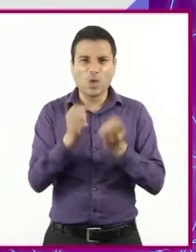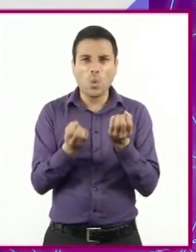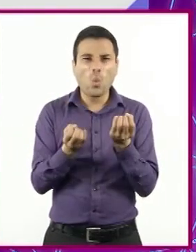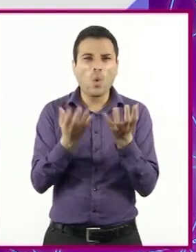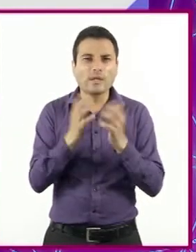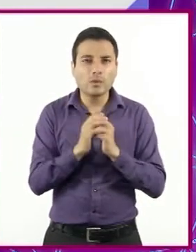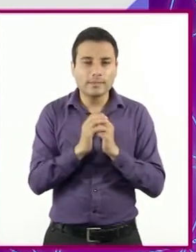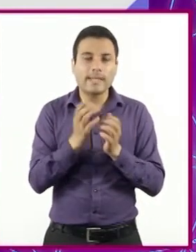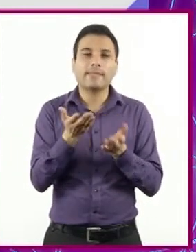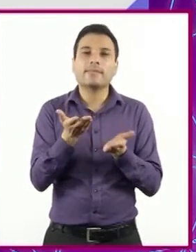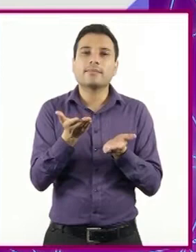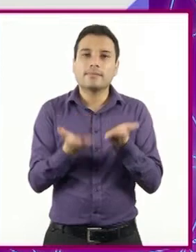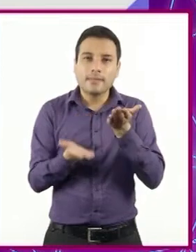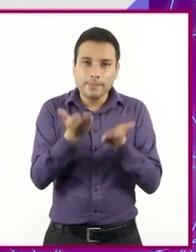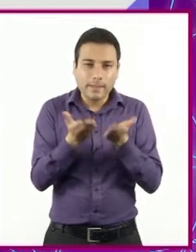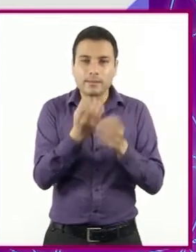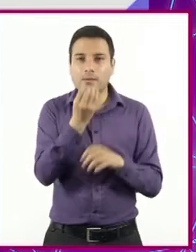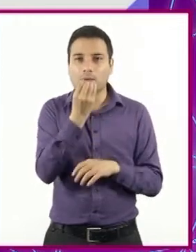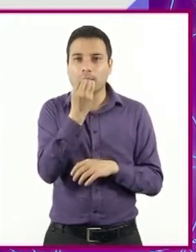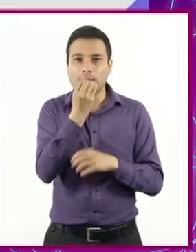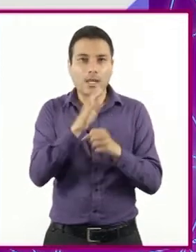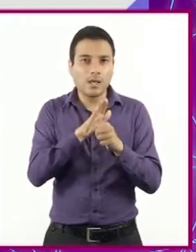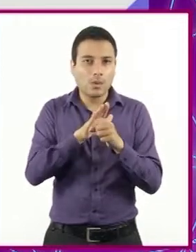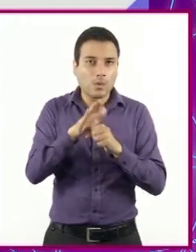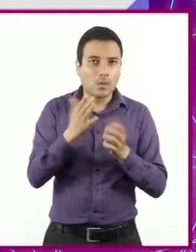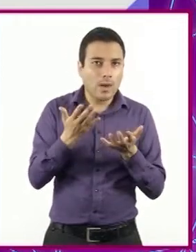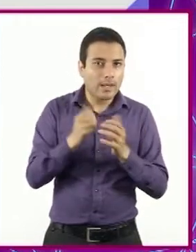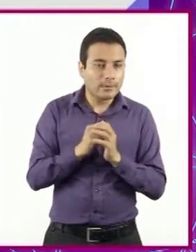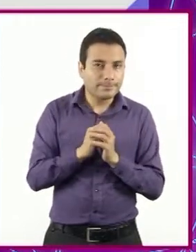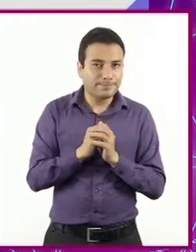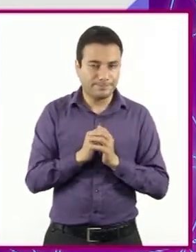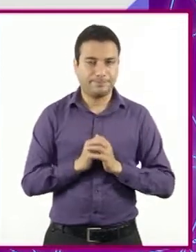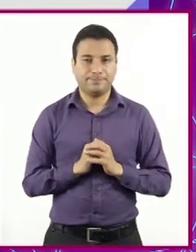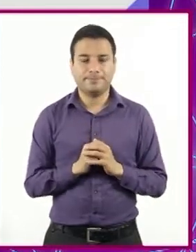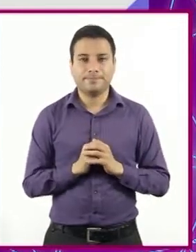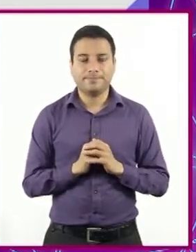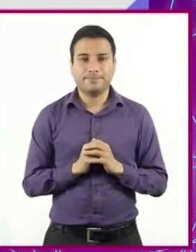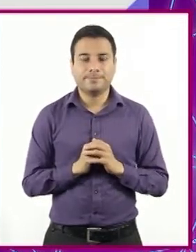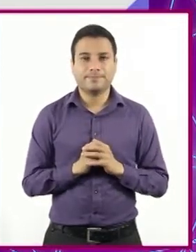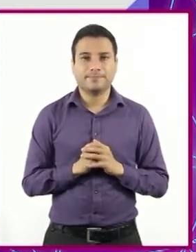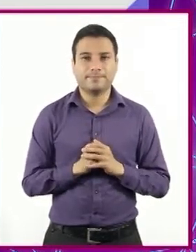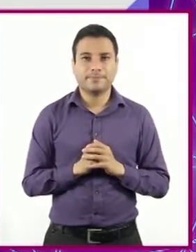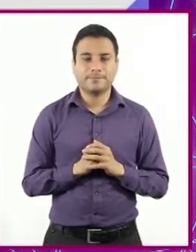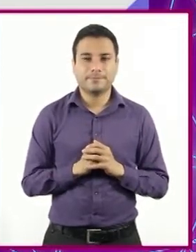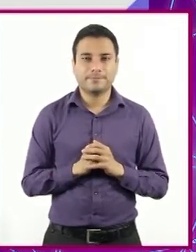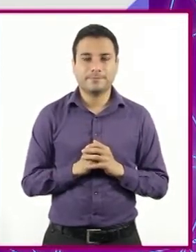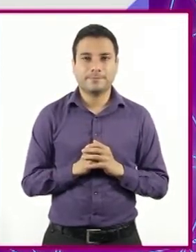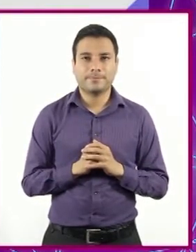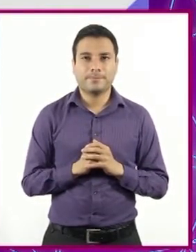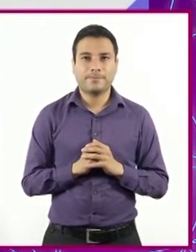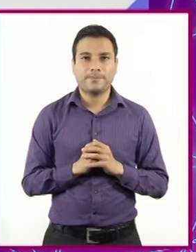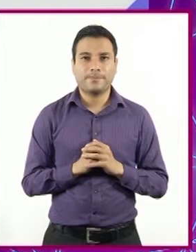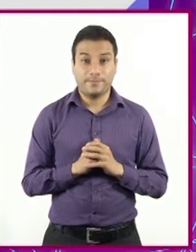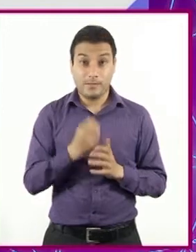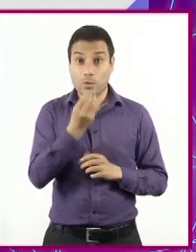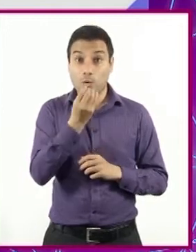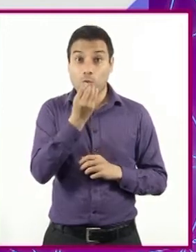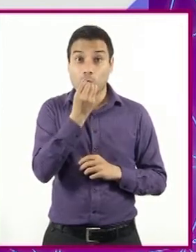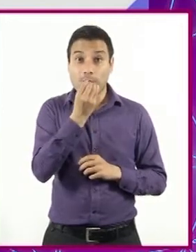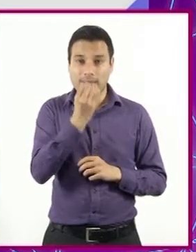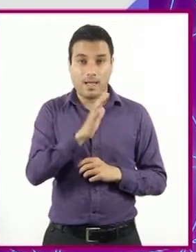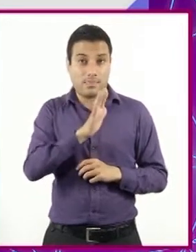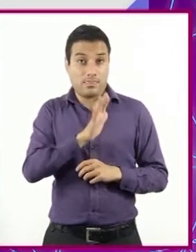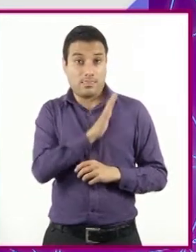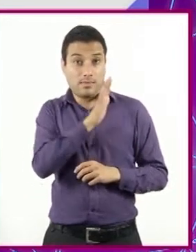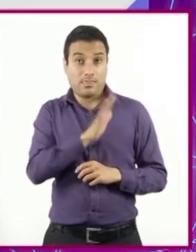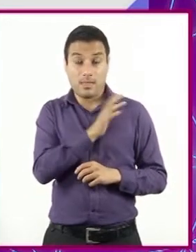envase depende del tipo de comida y de los cambios naturales que tenga cada alimento. Para garantizar la frescura de la comida,